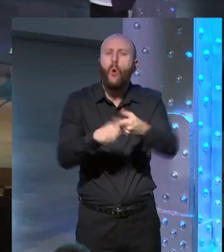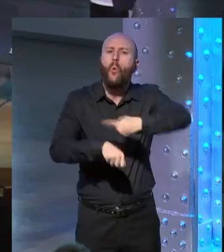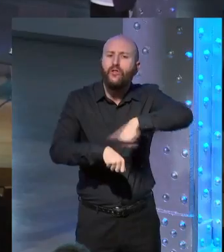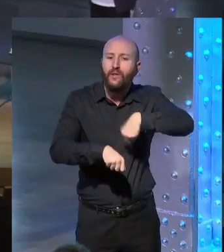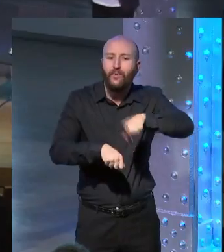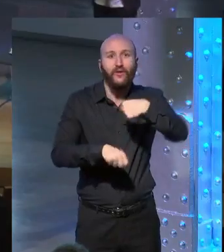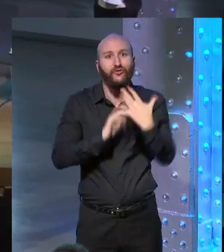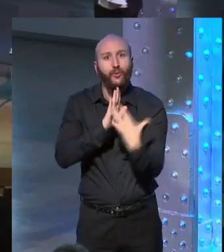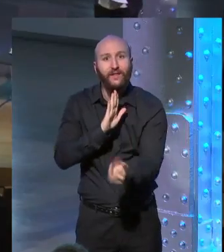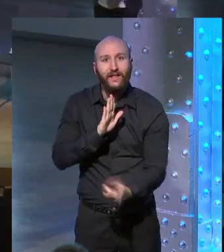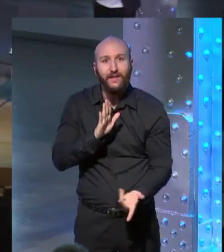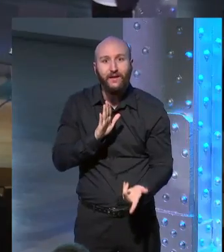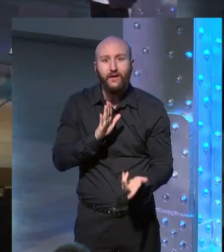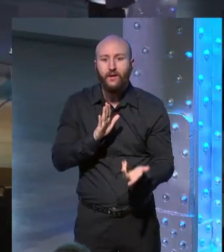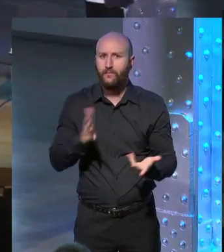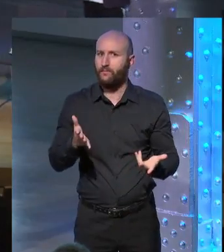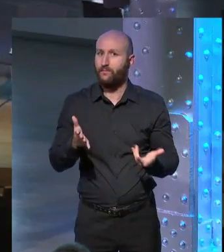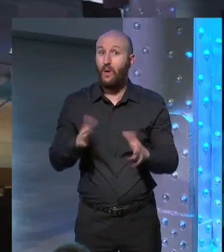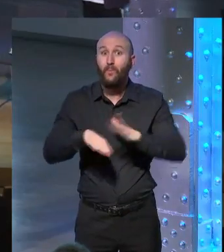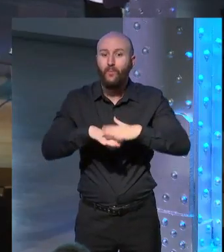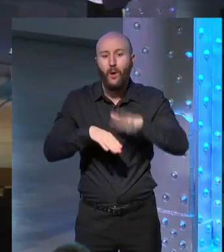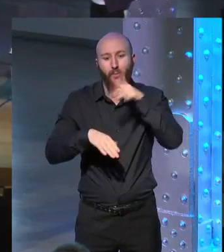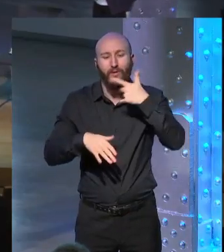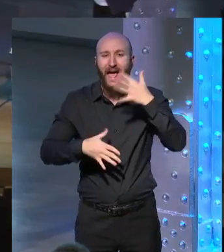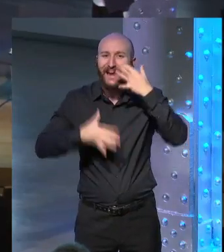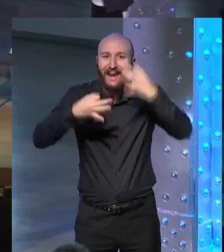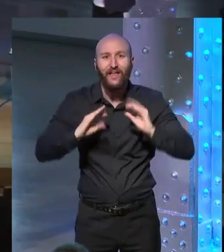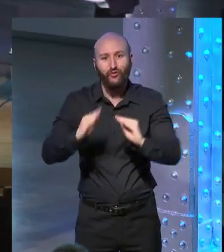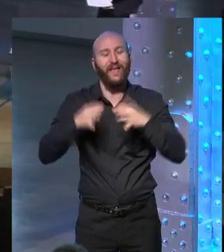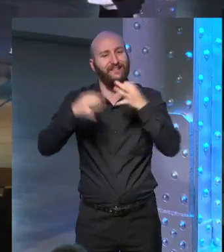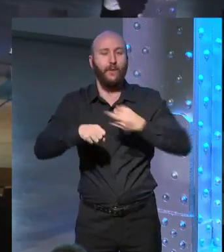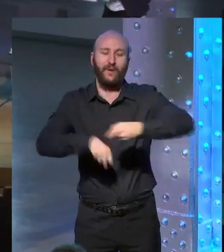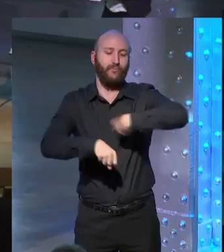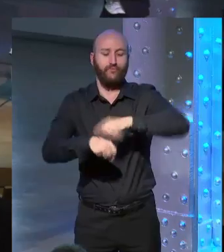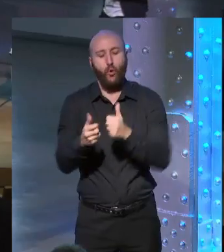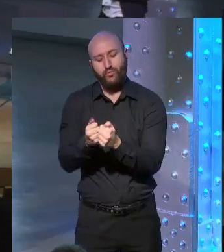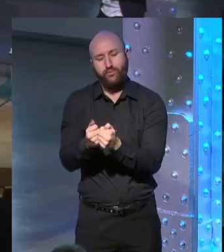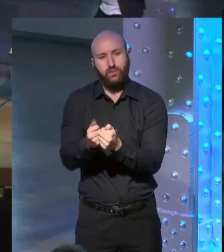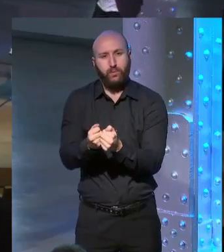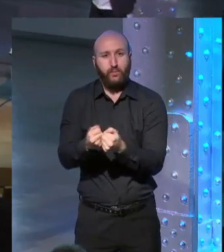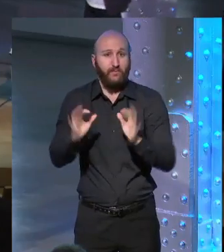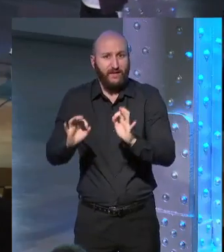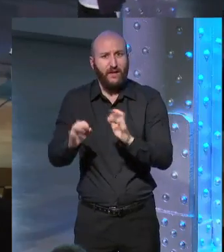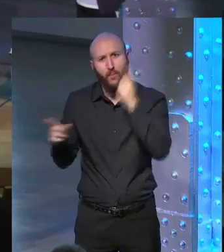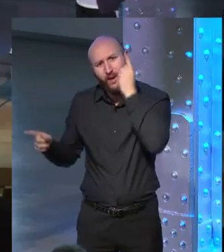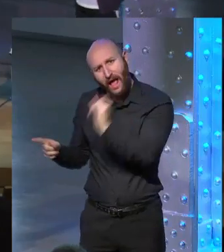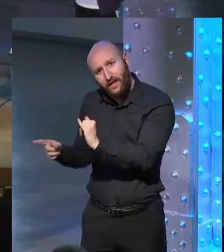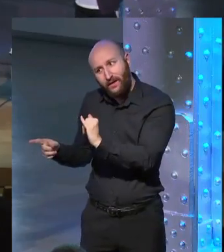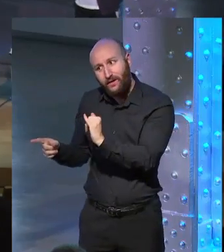para ellos su realidad es estar conectados. Vosotras, no sé si tenéis móviles.